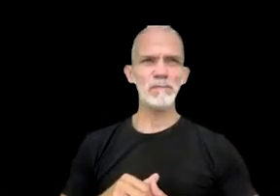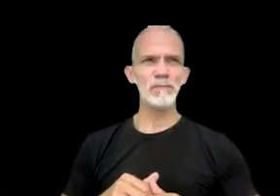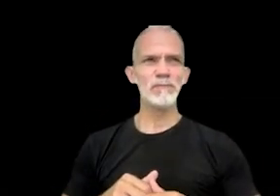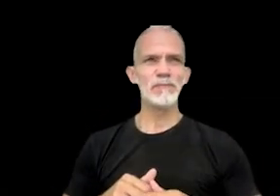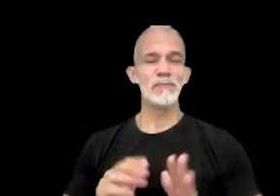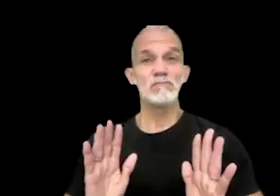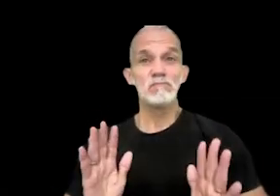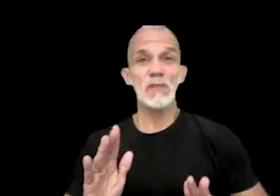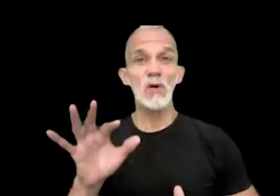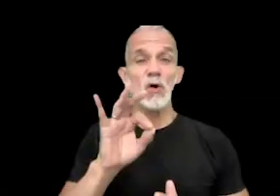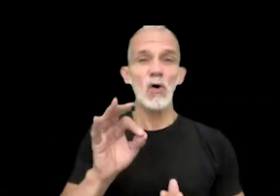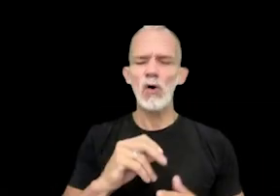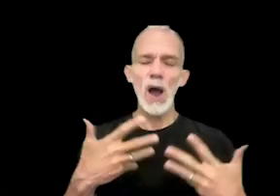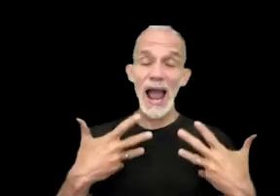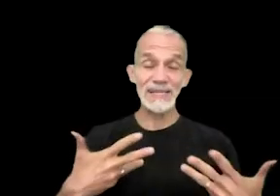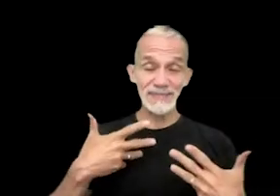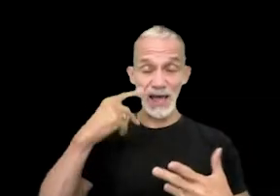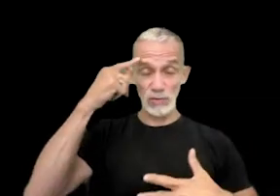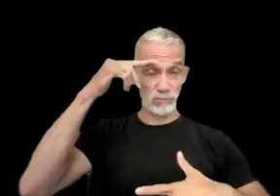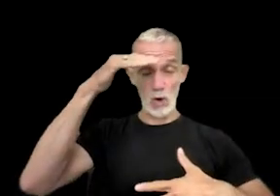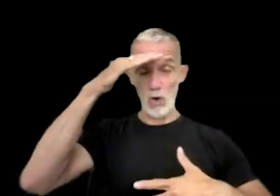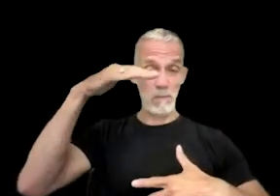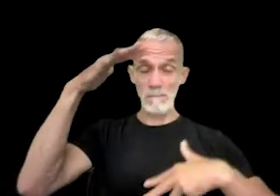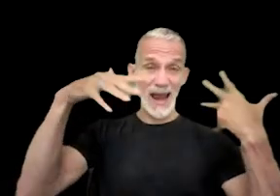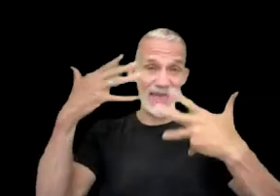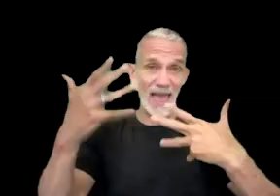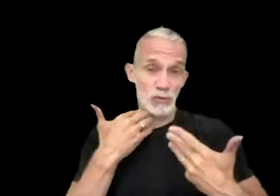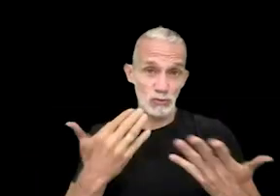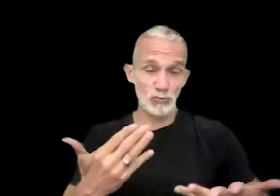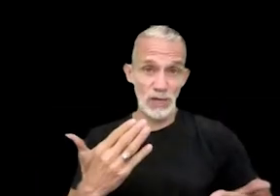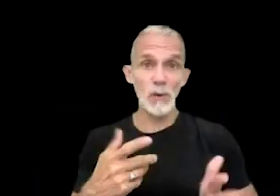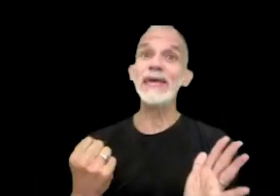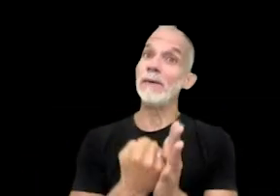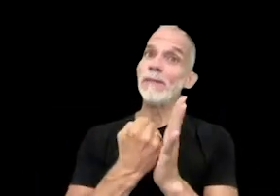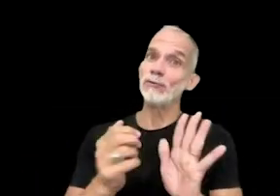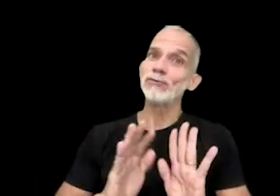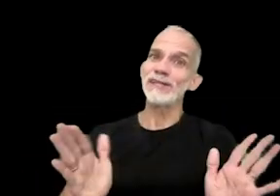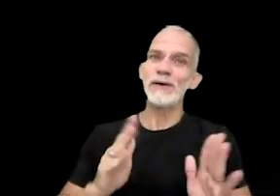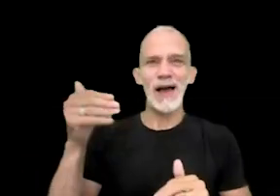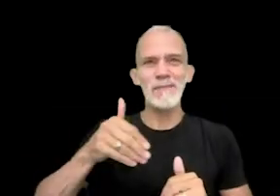sea, o los cansé o los mareé. Pero mi pacto lo cumplí, hablé lento.